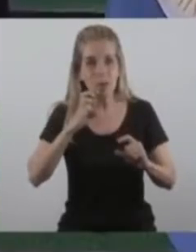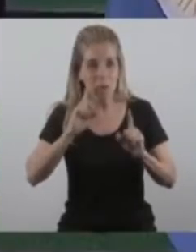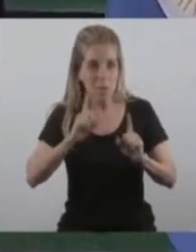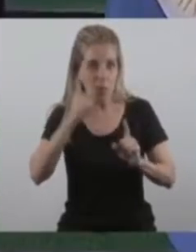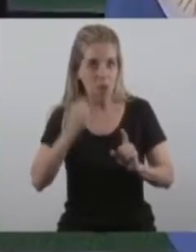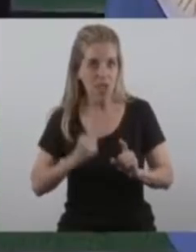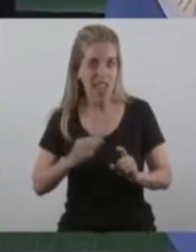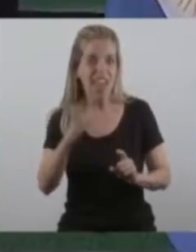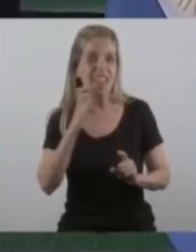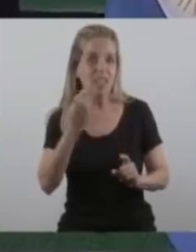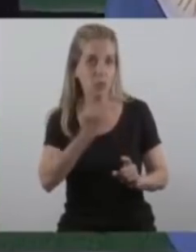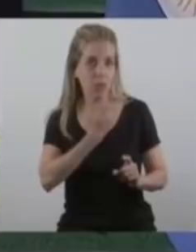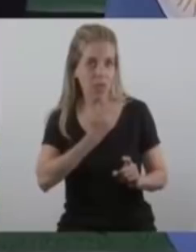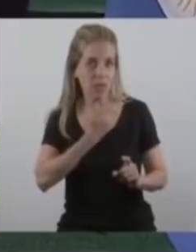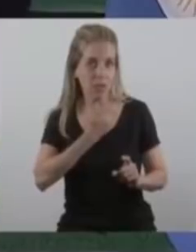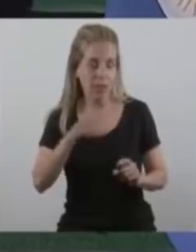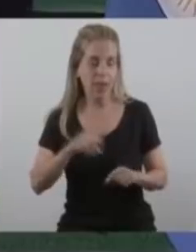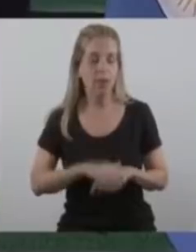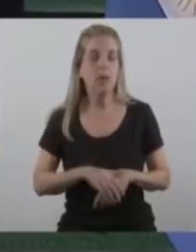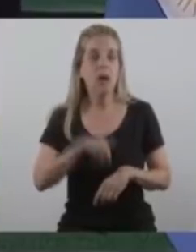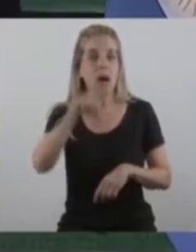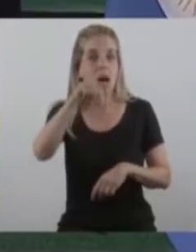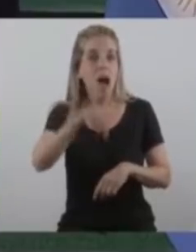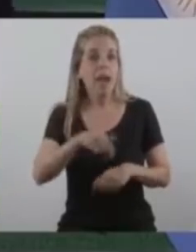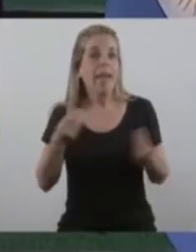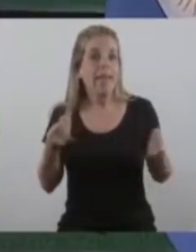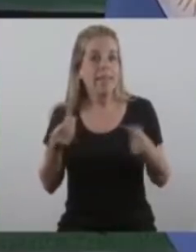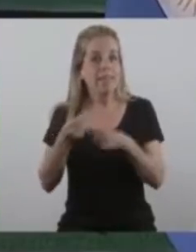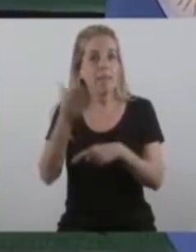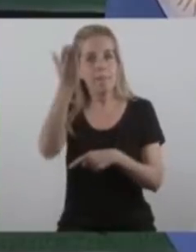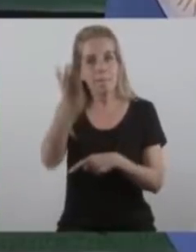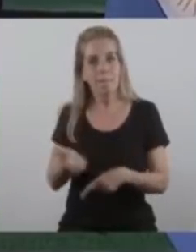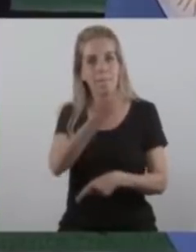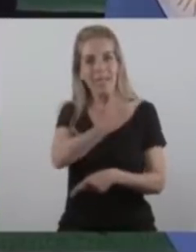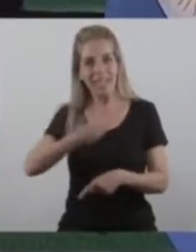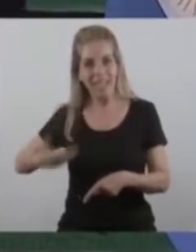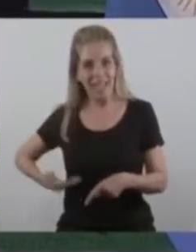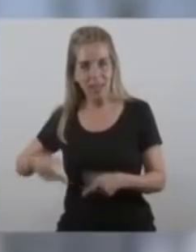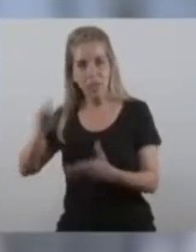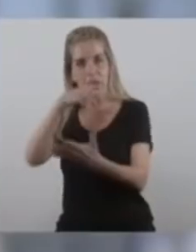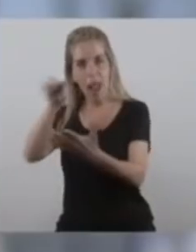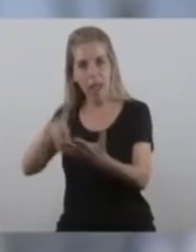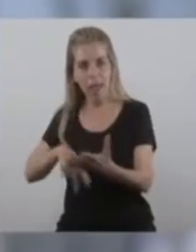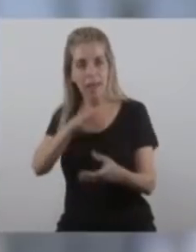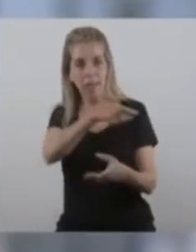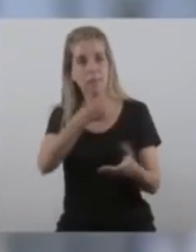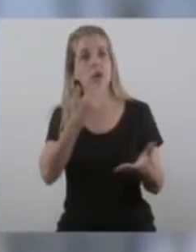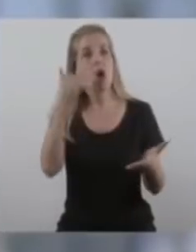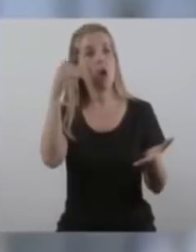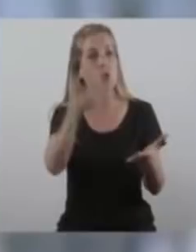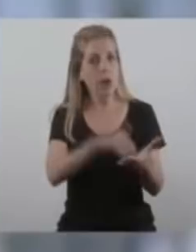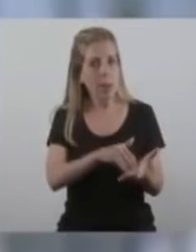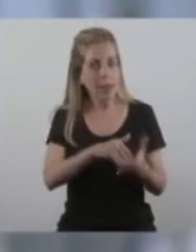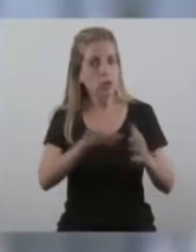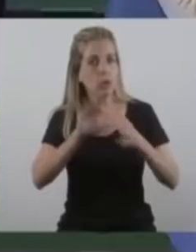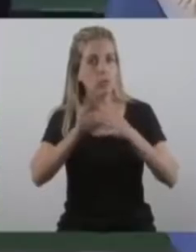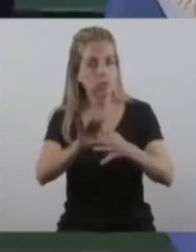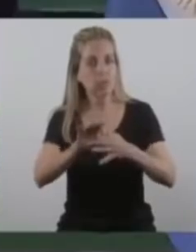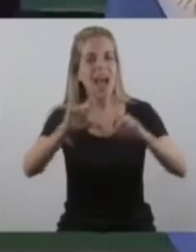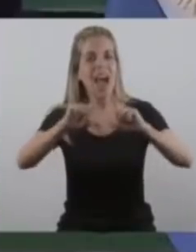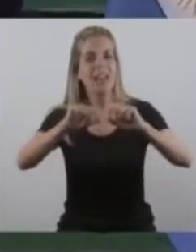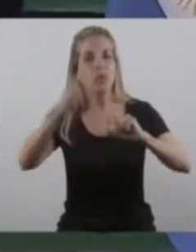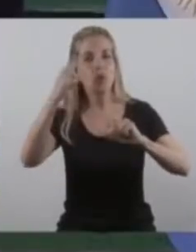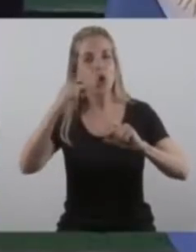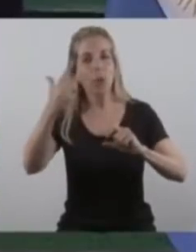corriente mes de febrero, a quien el presidente de la Nación le recibe el juramento de ley que presta en los términos del artículo 93 de la